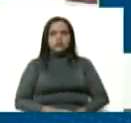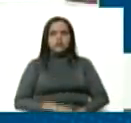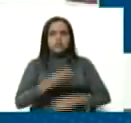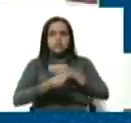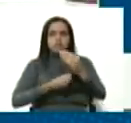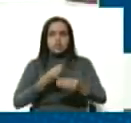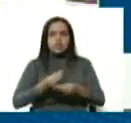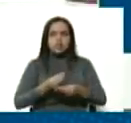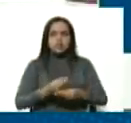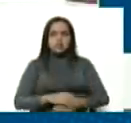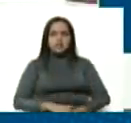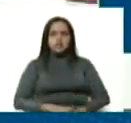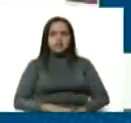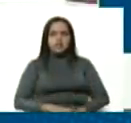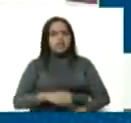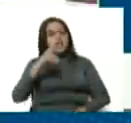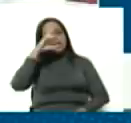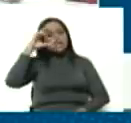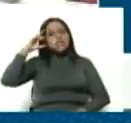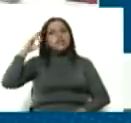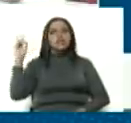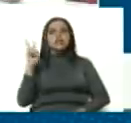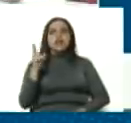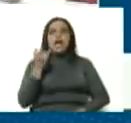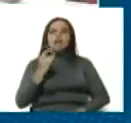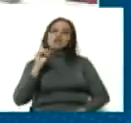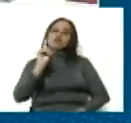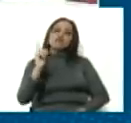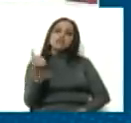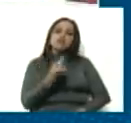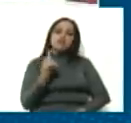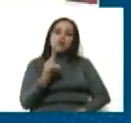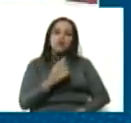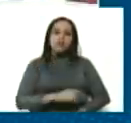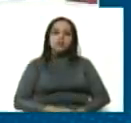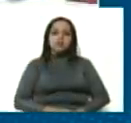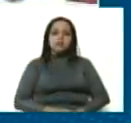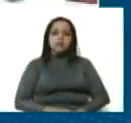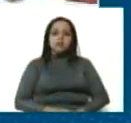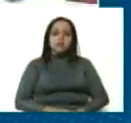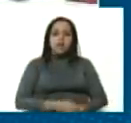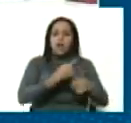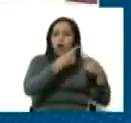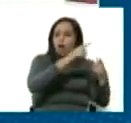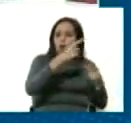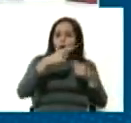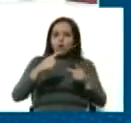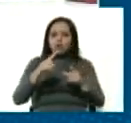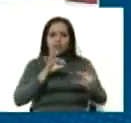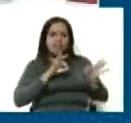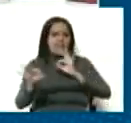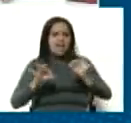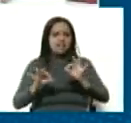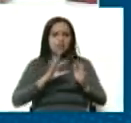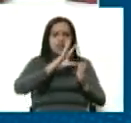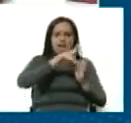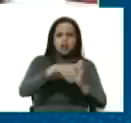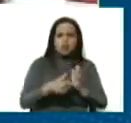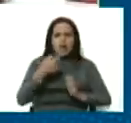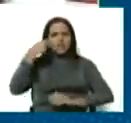través de la Cancillería venezolana, que hay una sola. Los demás artificios para robar,